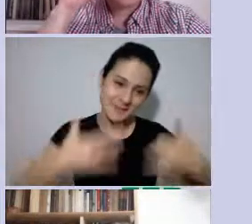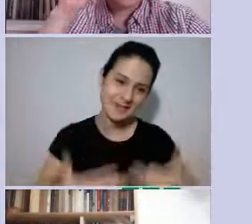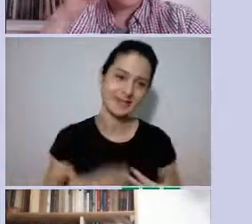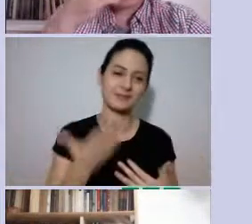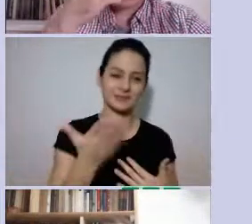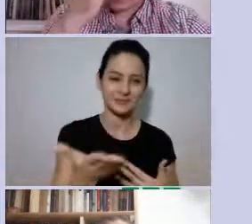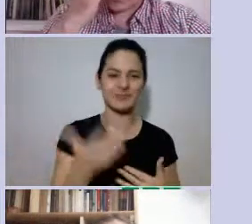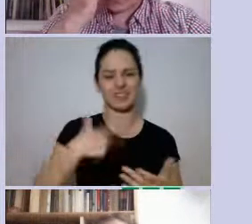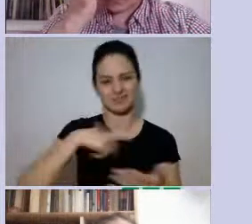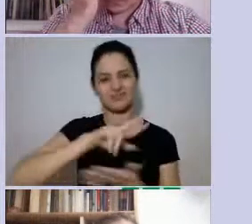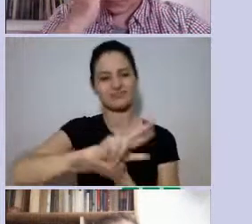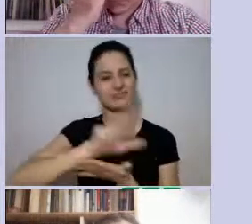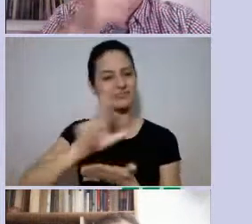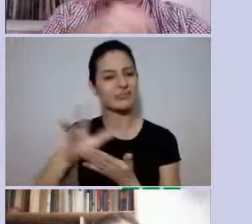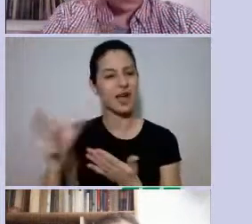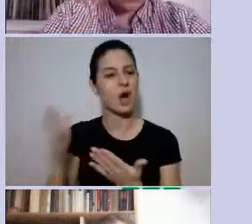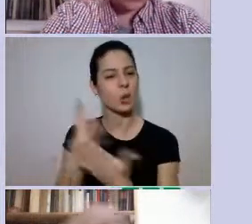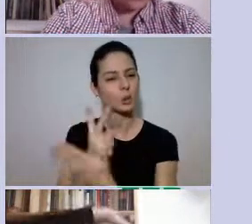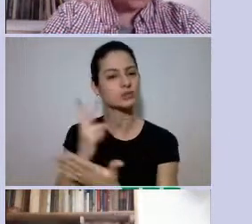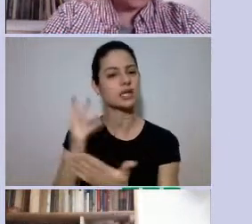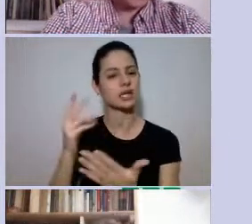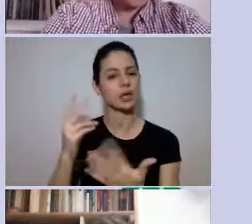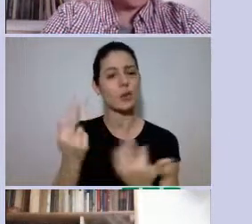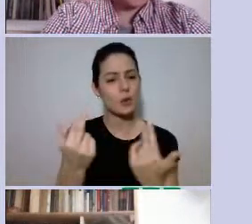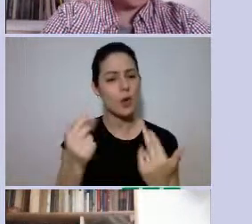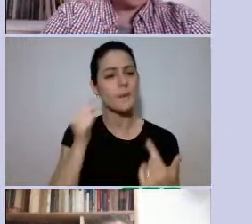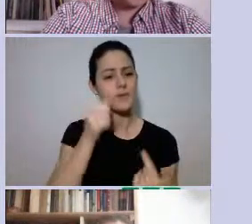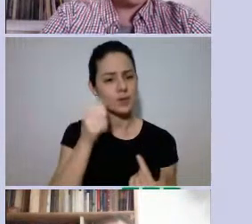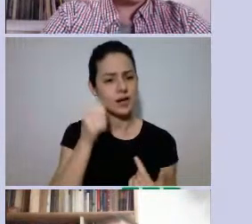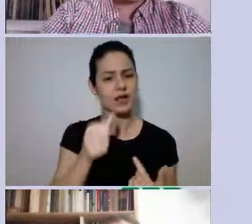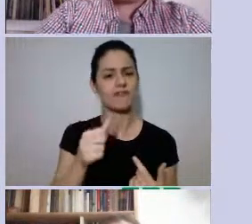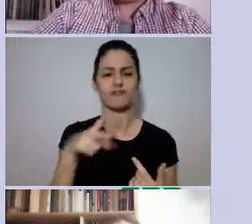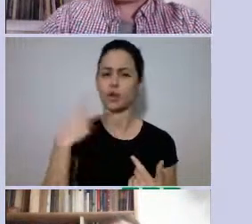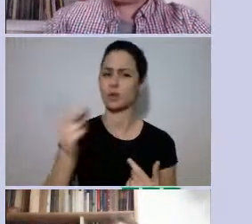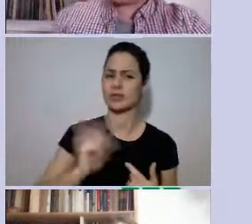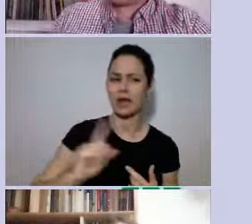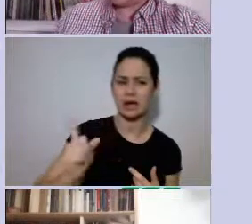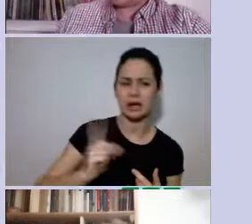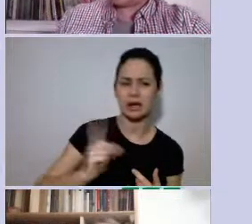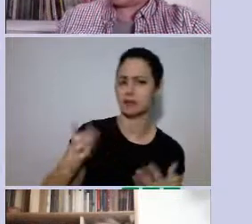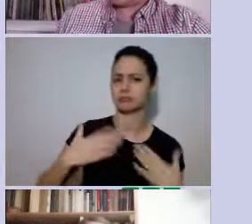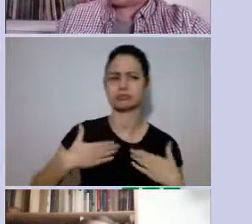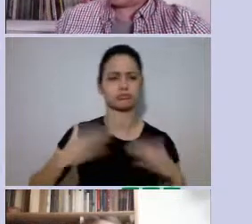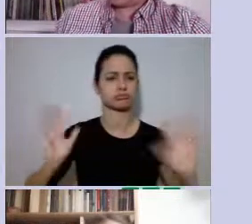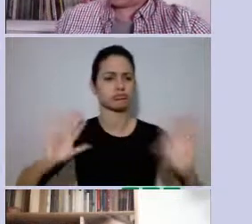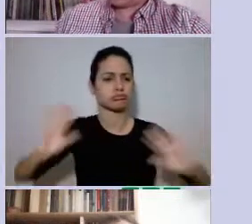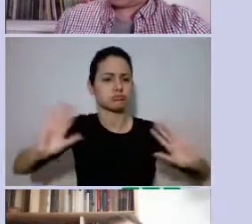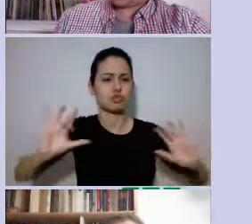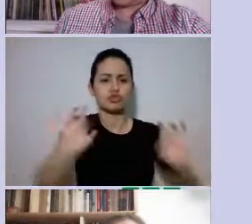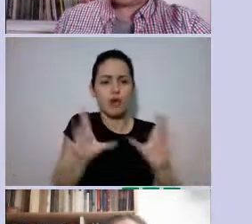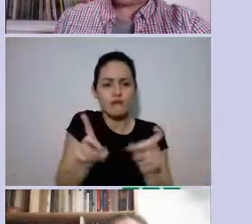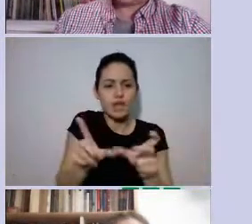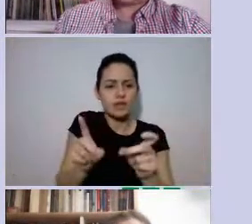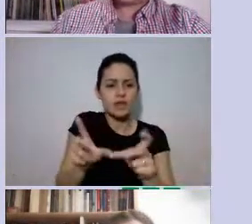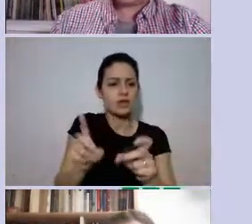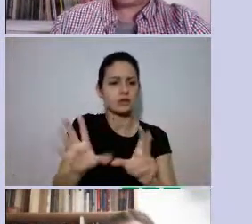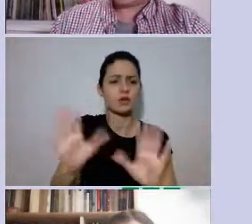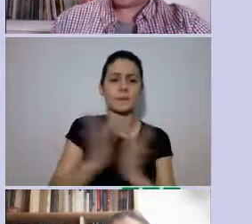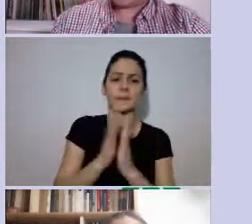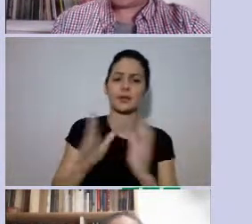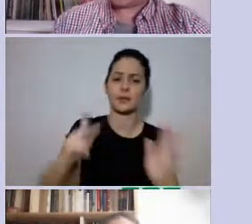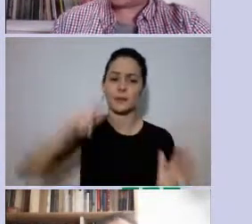de situaciones parecidas donde las mujeres dicen que no, que en realidad están solamente haciendo un poco para su